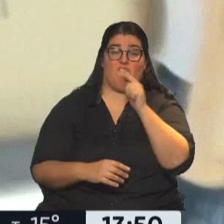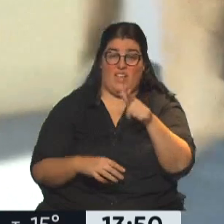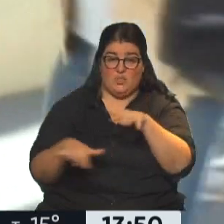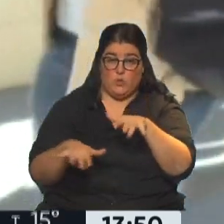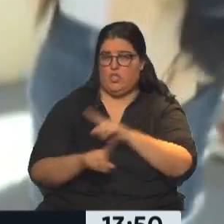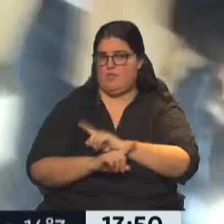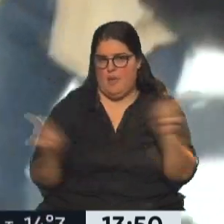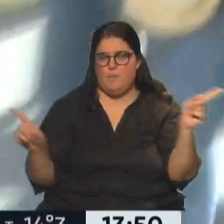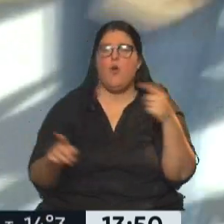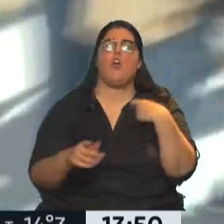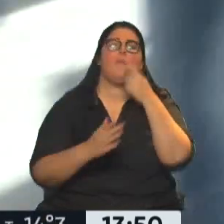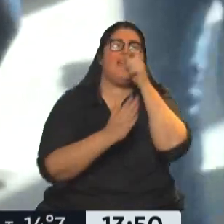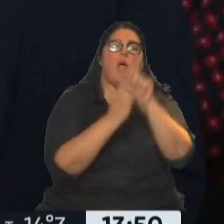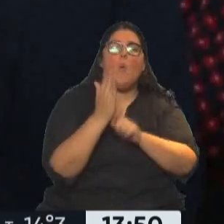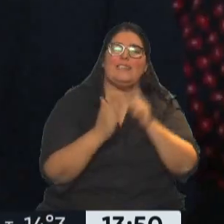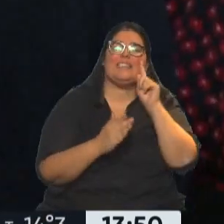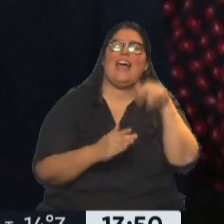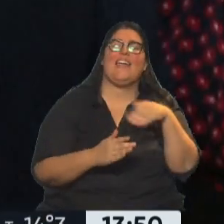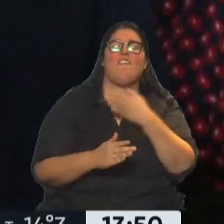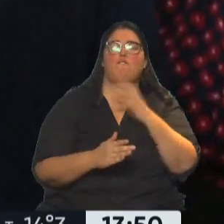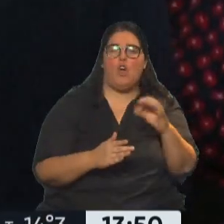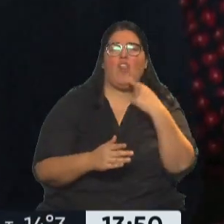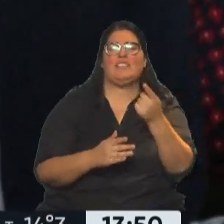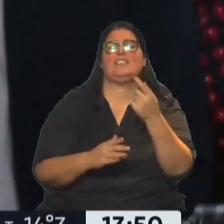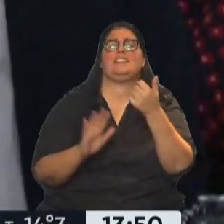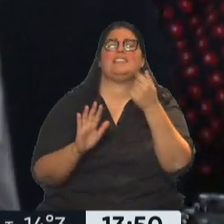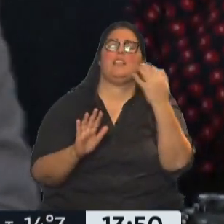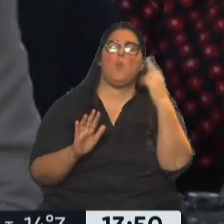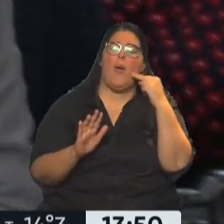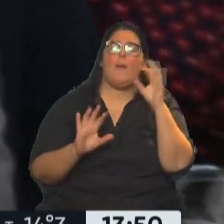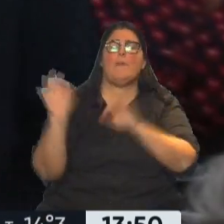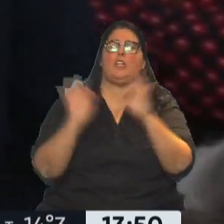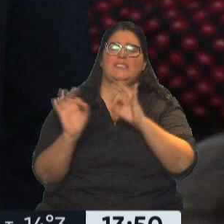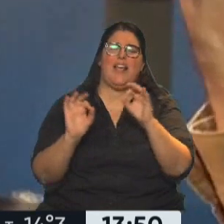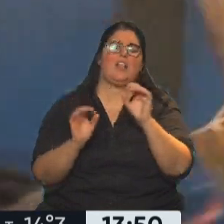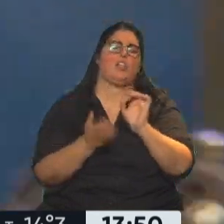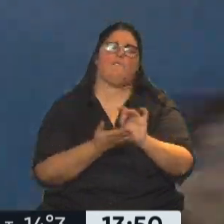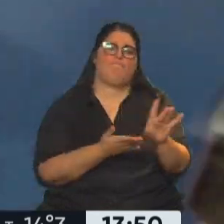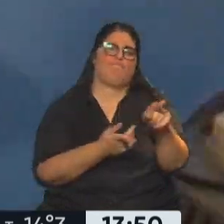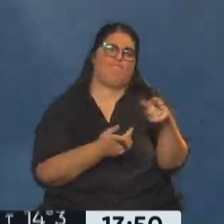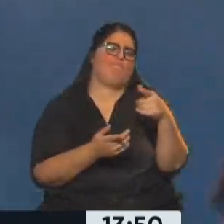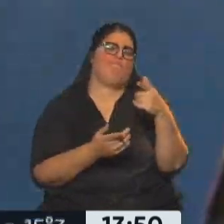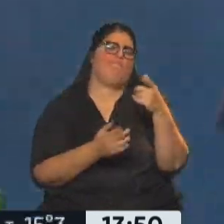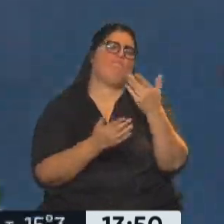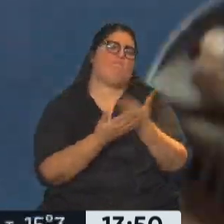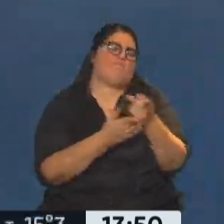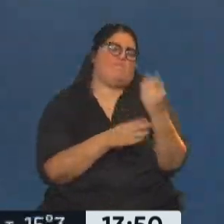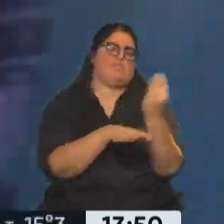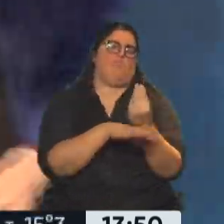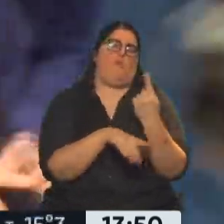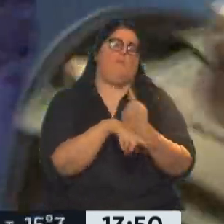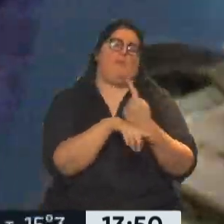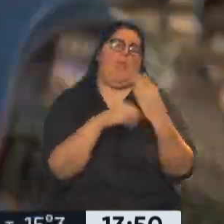Una encuesta de IFOP señala que el 69% de las y los franceses rechazan la posibilidad de que sea primer